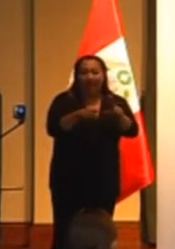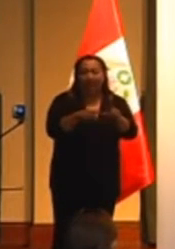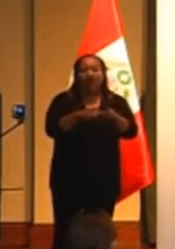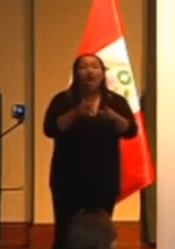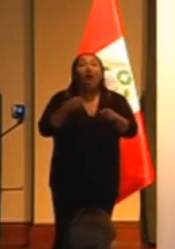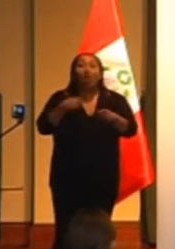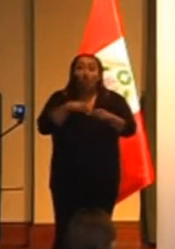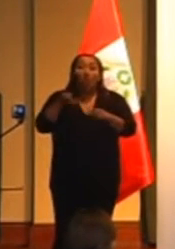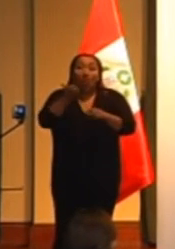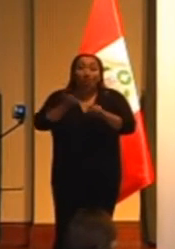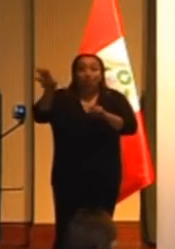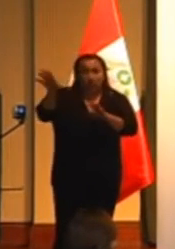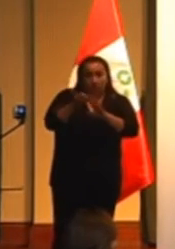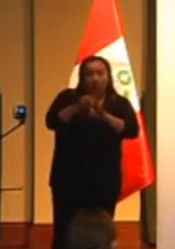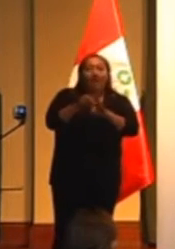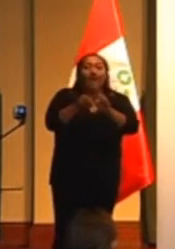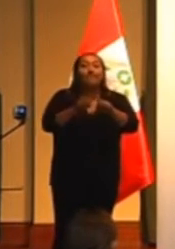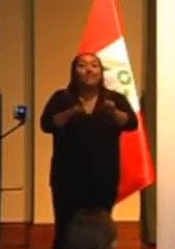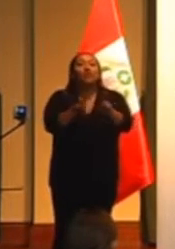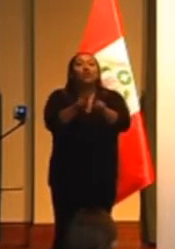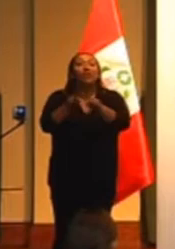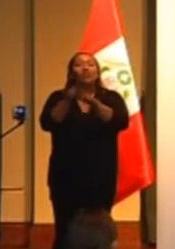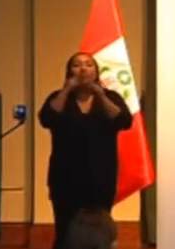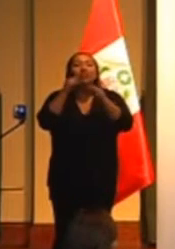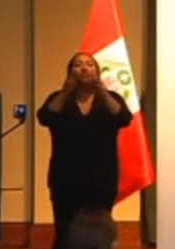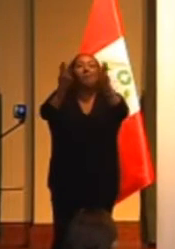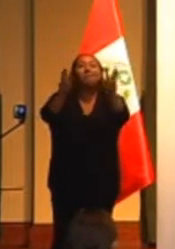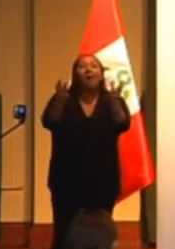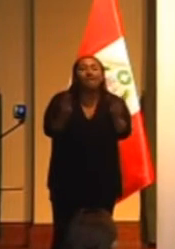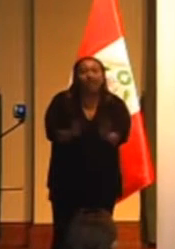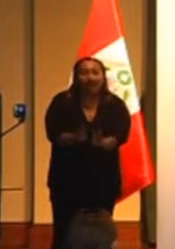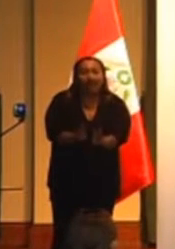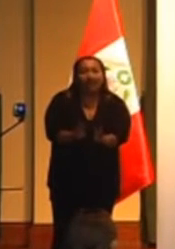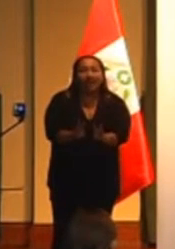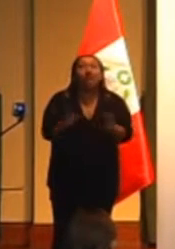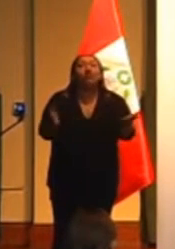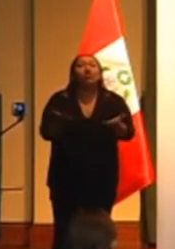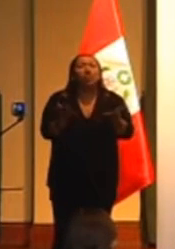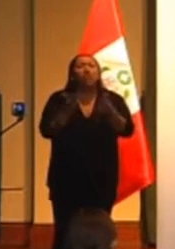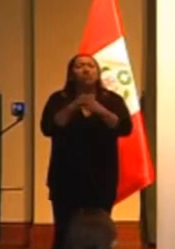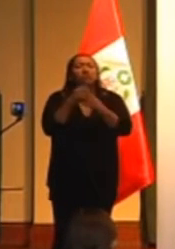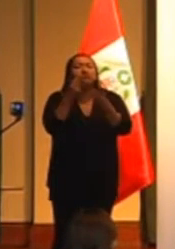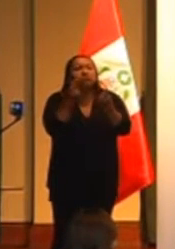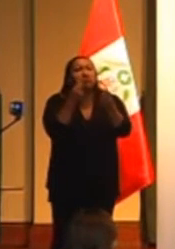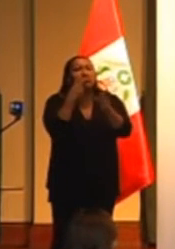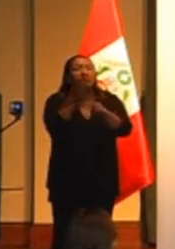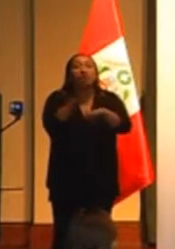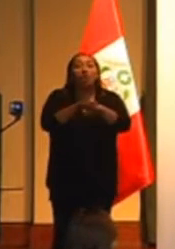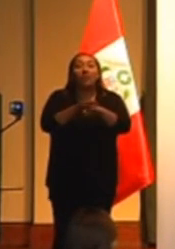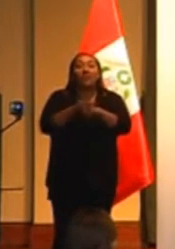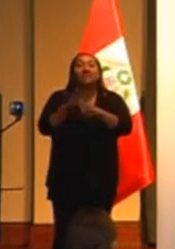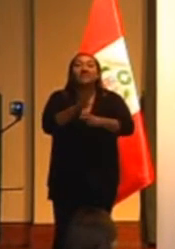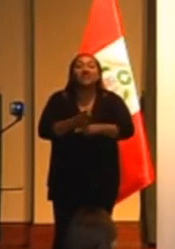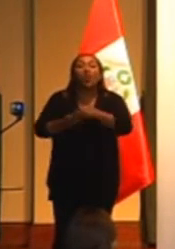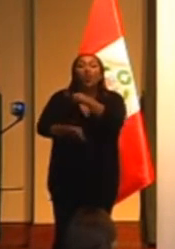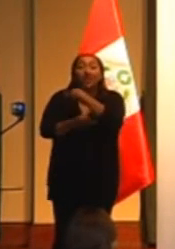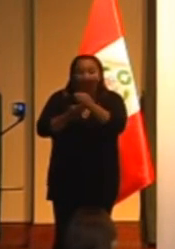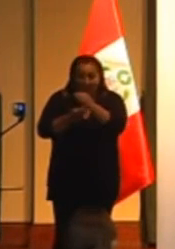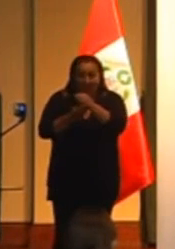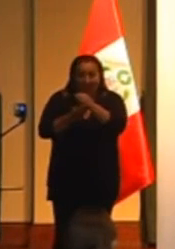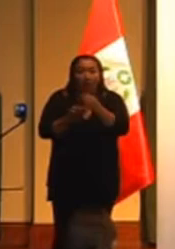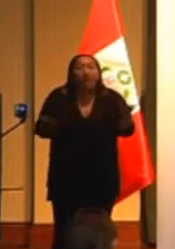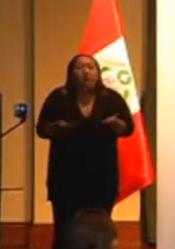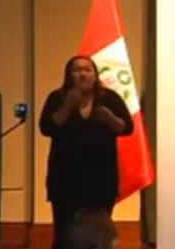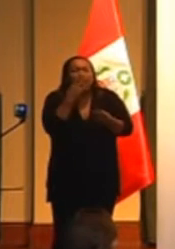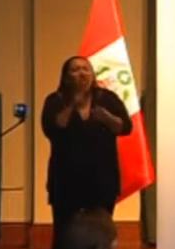nos sirve y lo vamos a ver también en un mapa interactivo de seguridad, de ver dónde